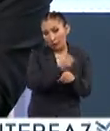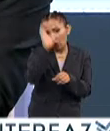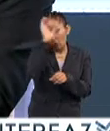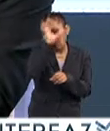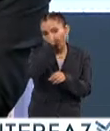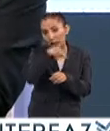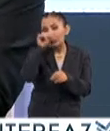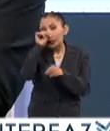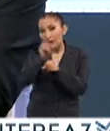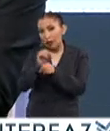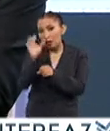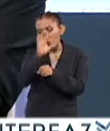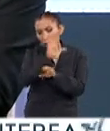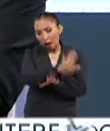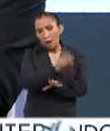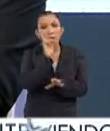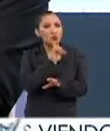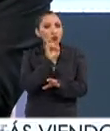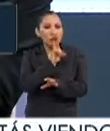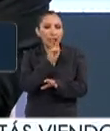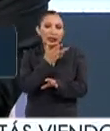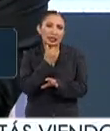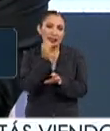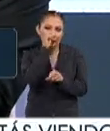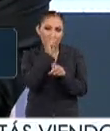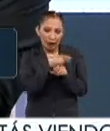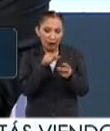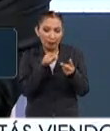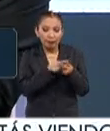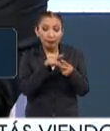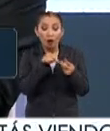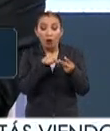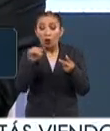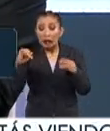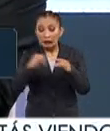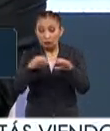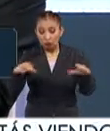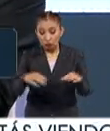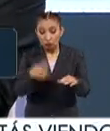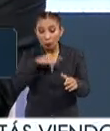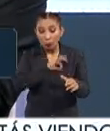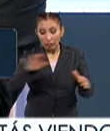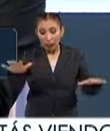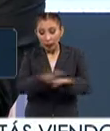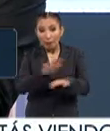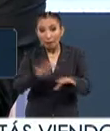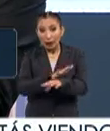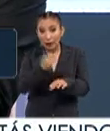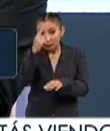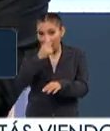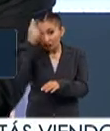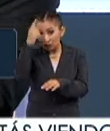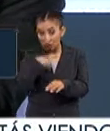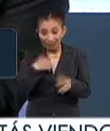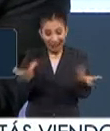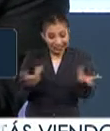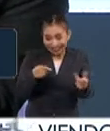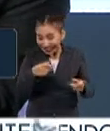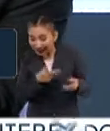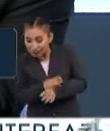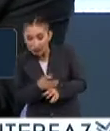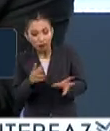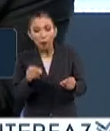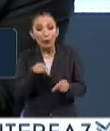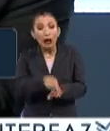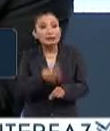de Cultura y con la Secretaría de Cultura. 2, la capacidad de una institución para transformarse. Eso no es sencillo, porque todo esto lo